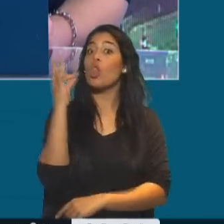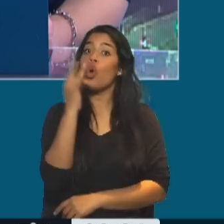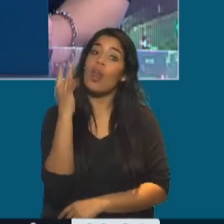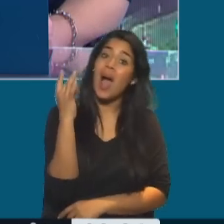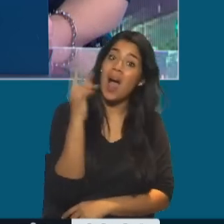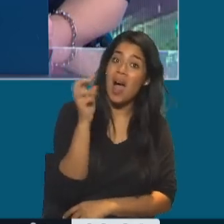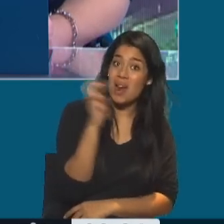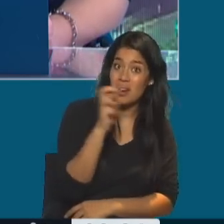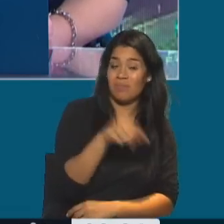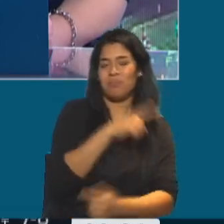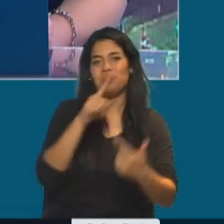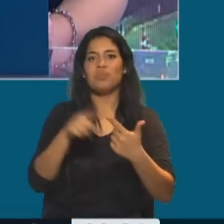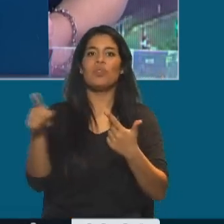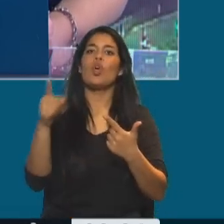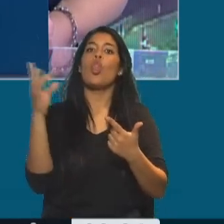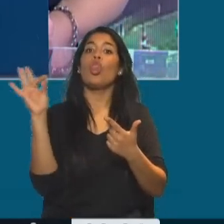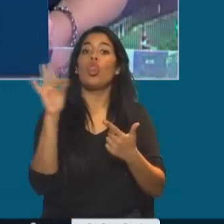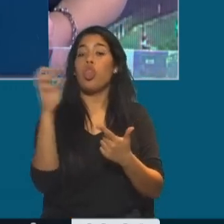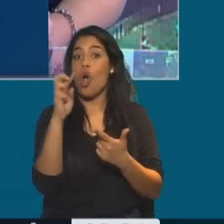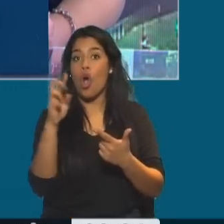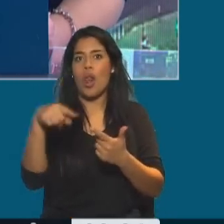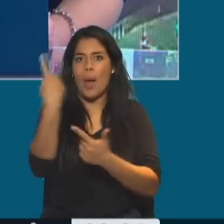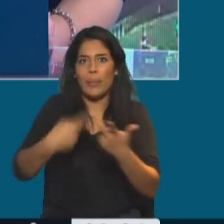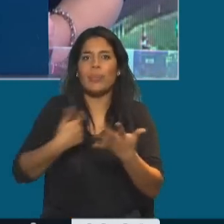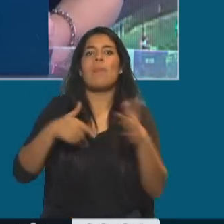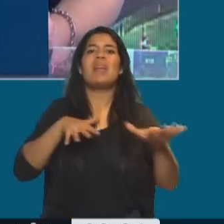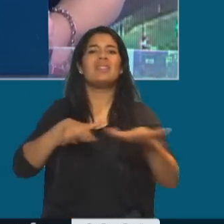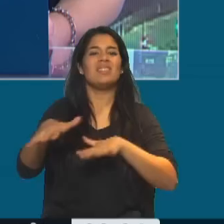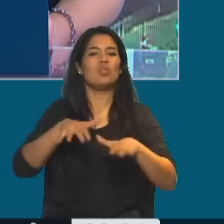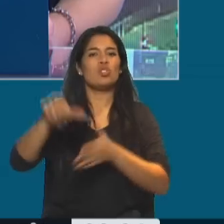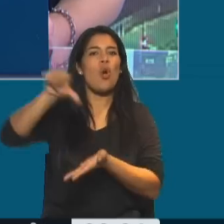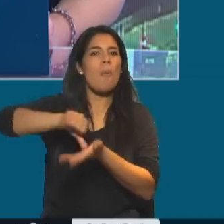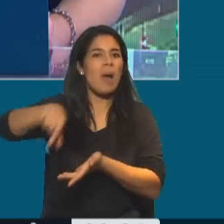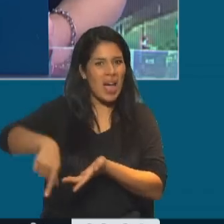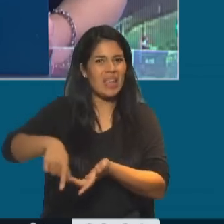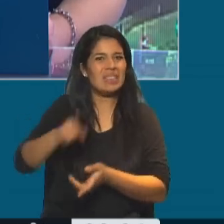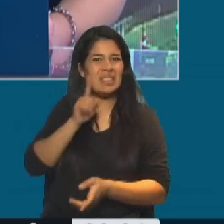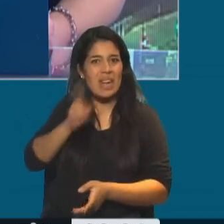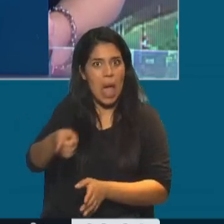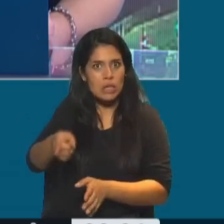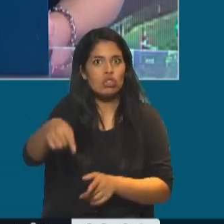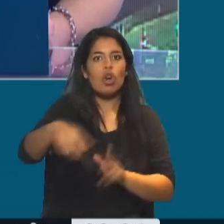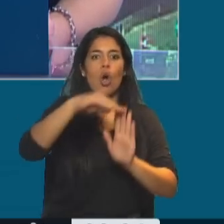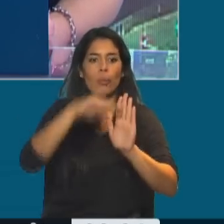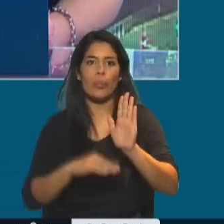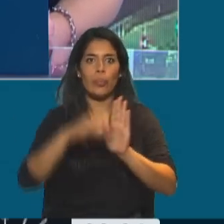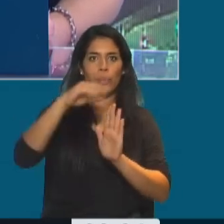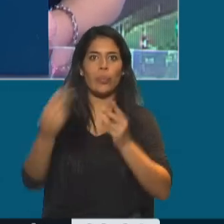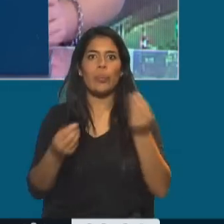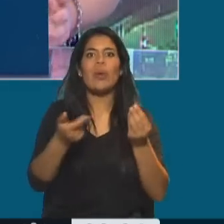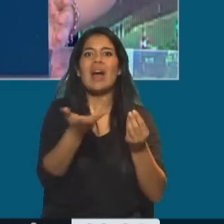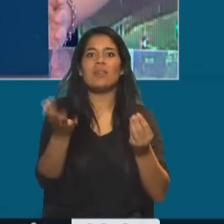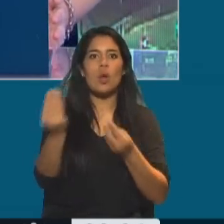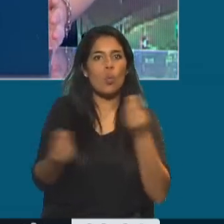dólares financieros, en el riesgo país, ¿no? En la cotización también de los bonos.